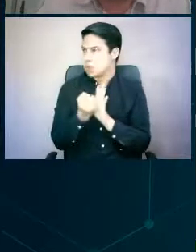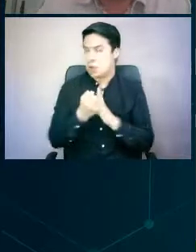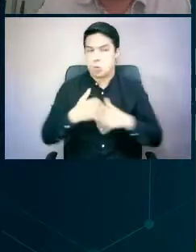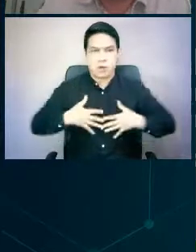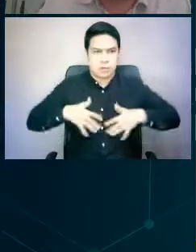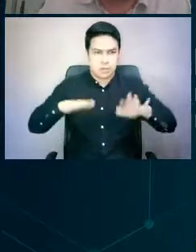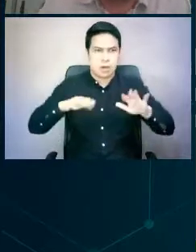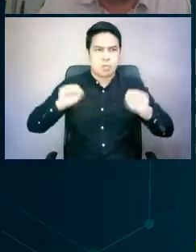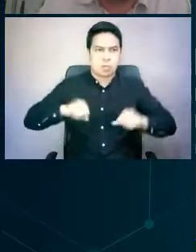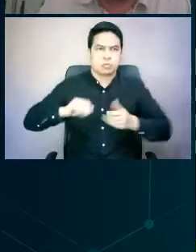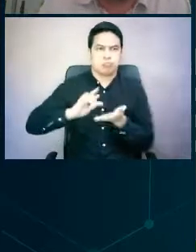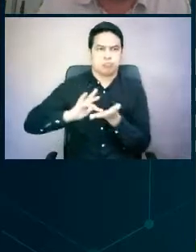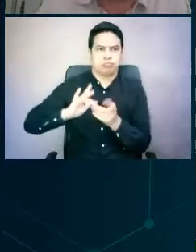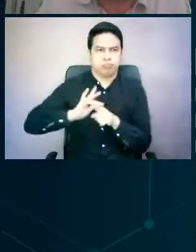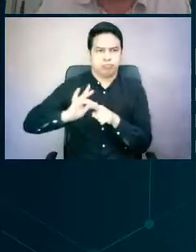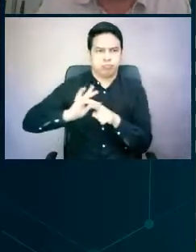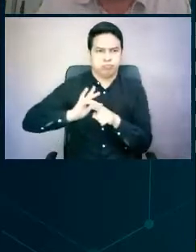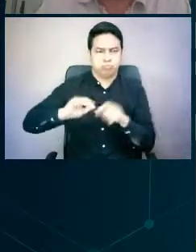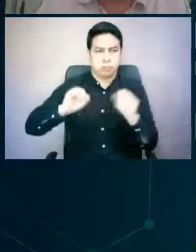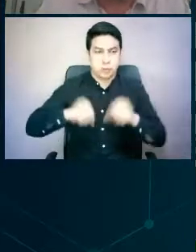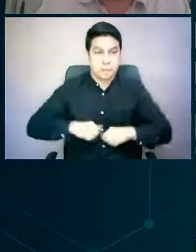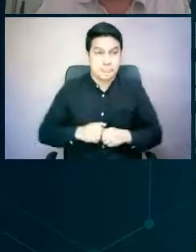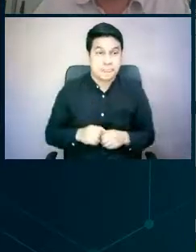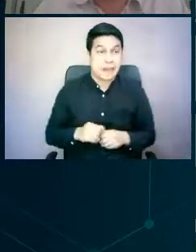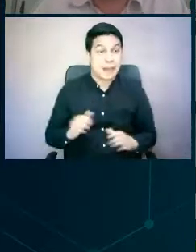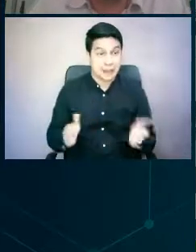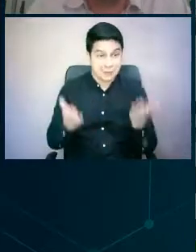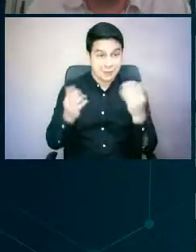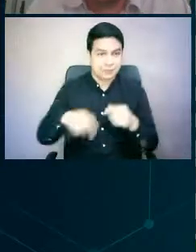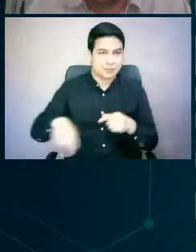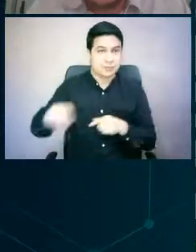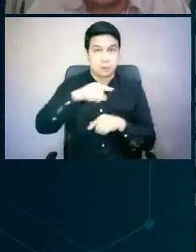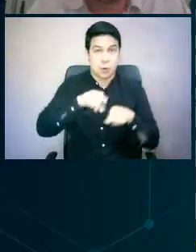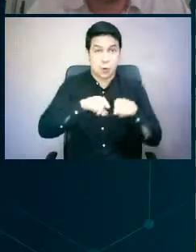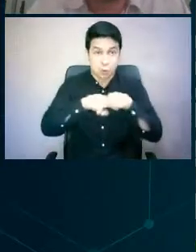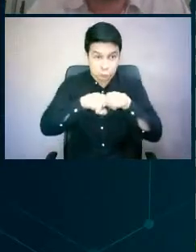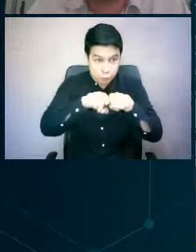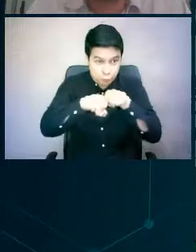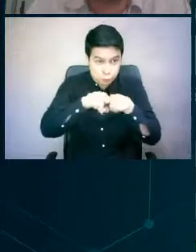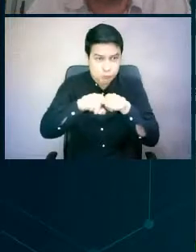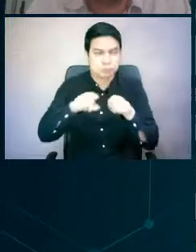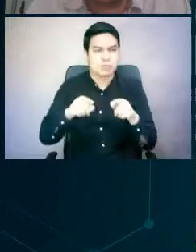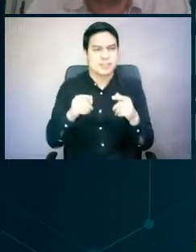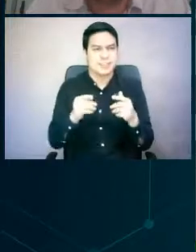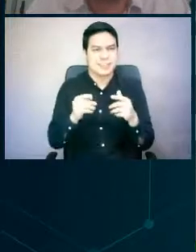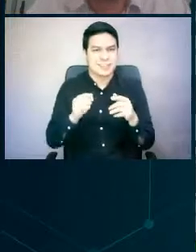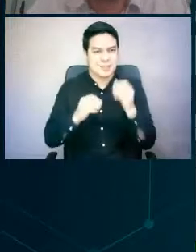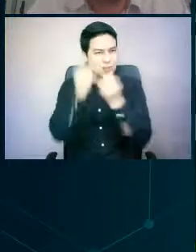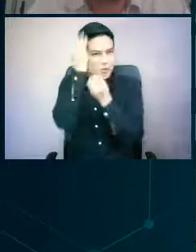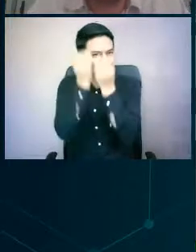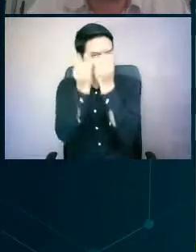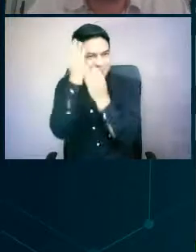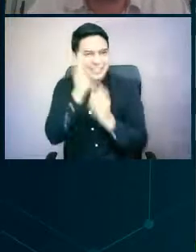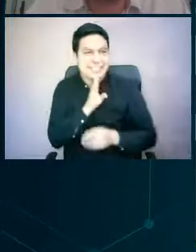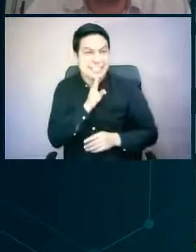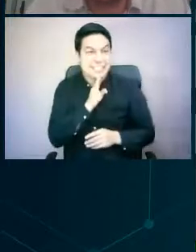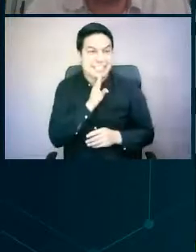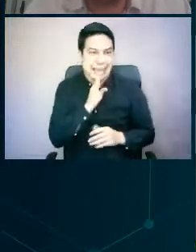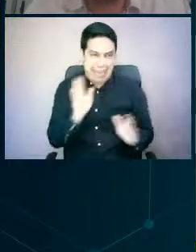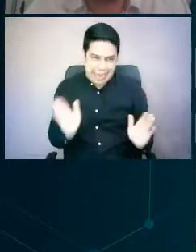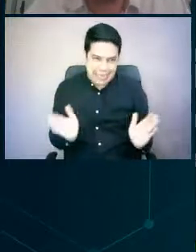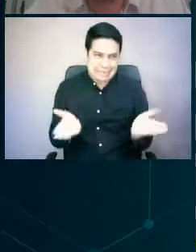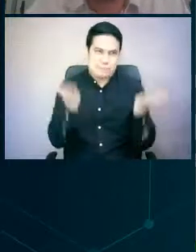Recuerden participar en el concurso de ¿Quién quiere ser innovador? Durante el transcurso de la presentación les aparecerá